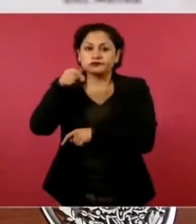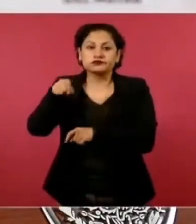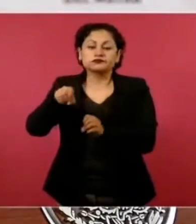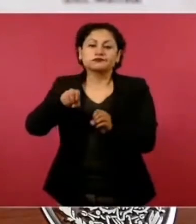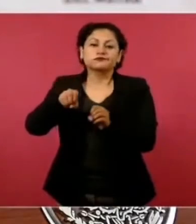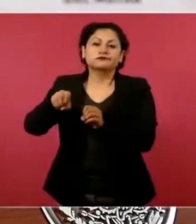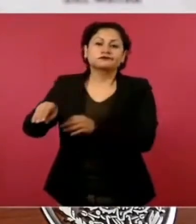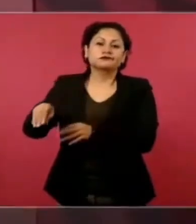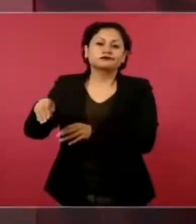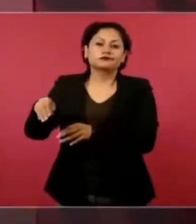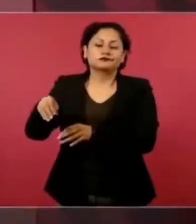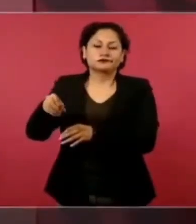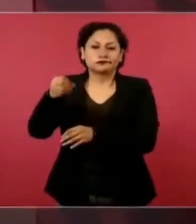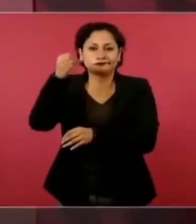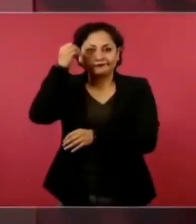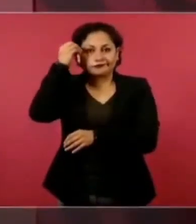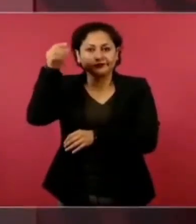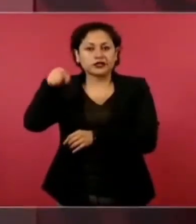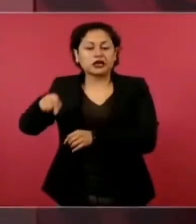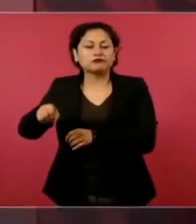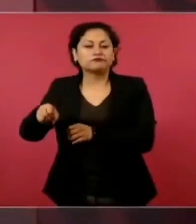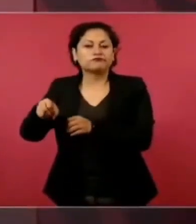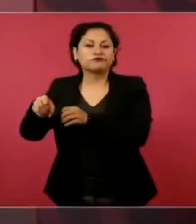y al asilo.